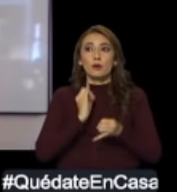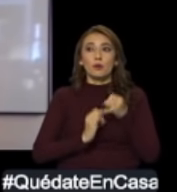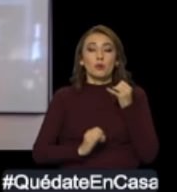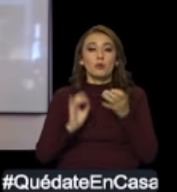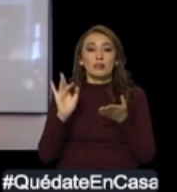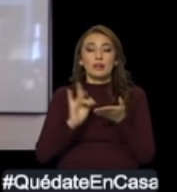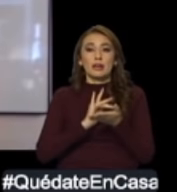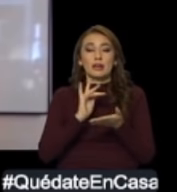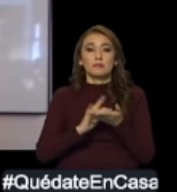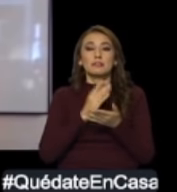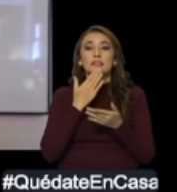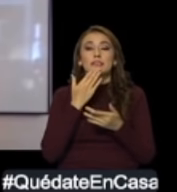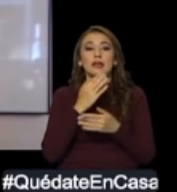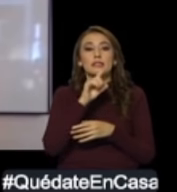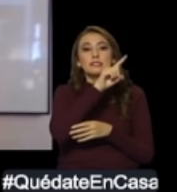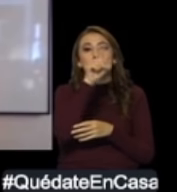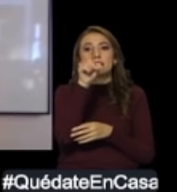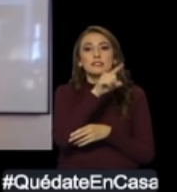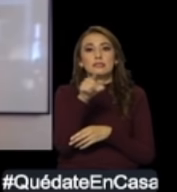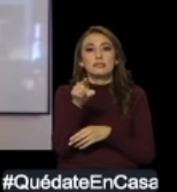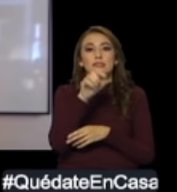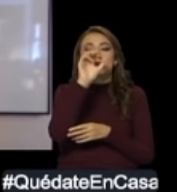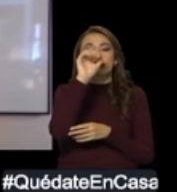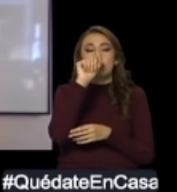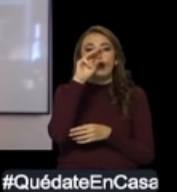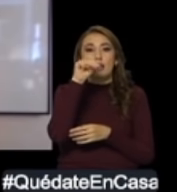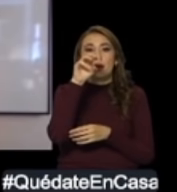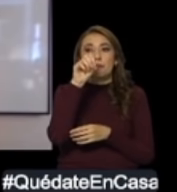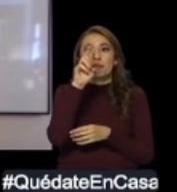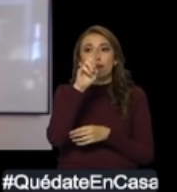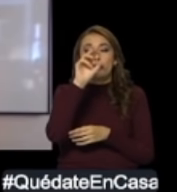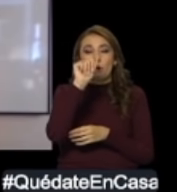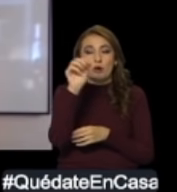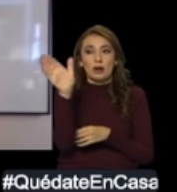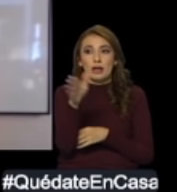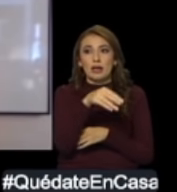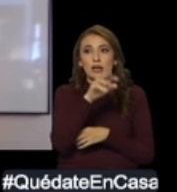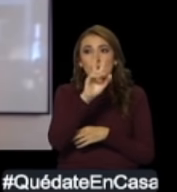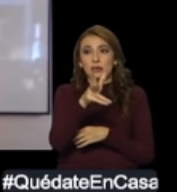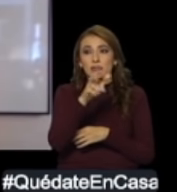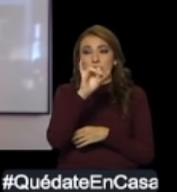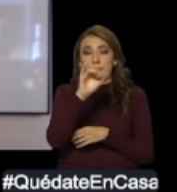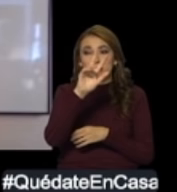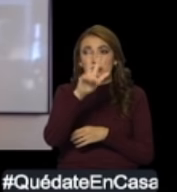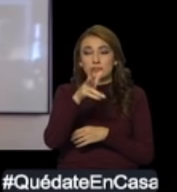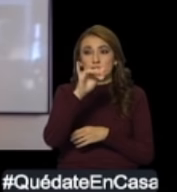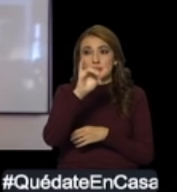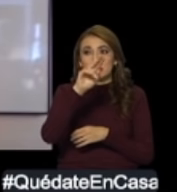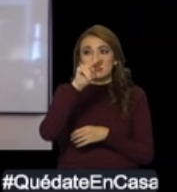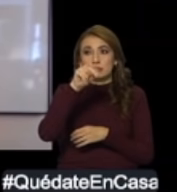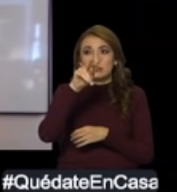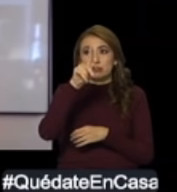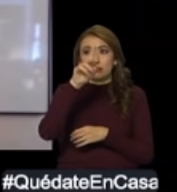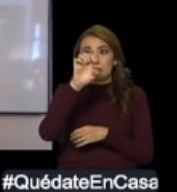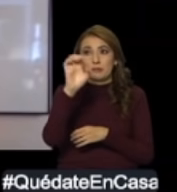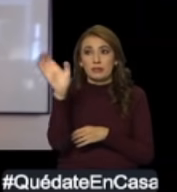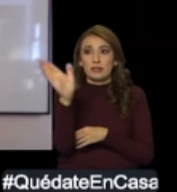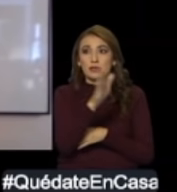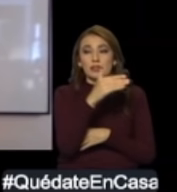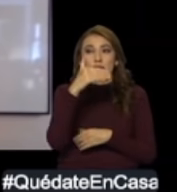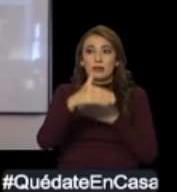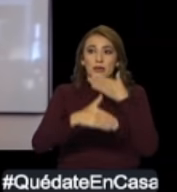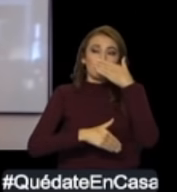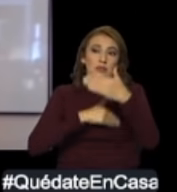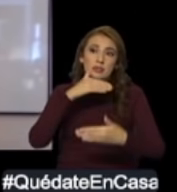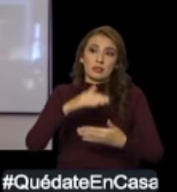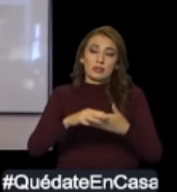Zamora Chinchipe. Obviamente el número es mucho menor de las dos ciudades grandes que hemos presentado adelante, pero